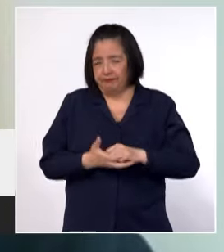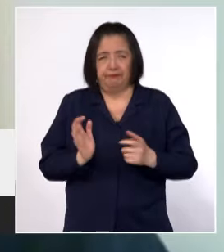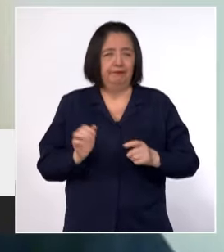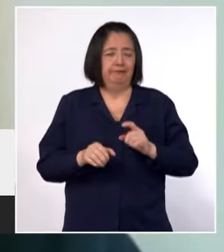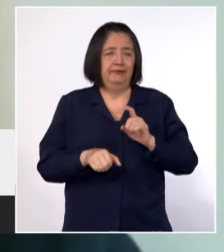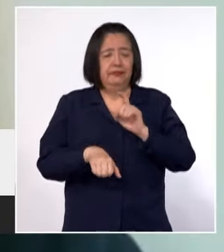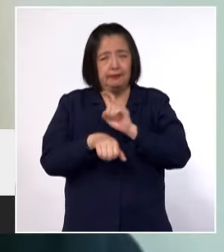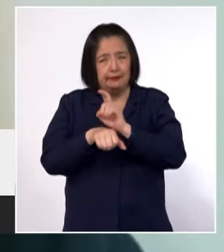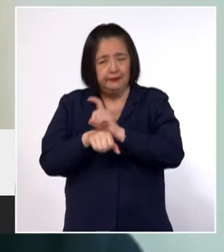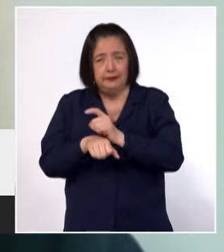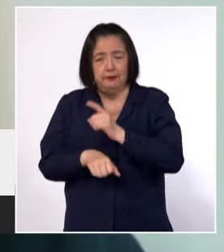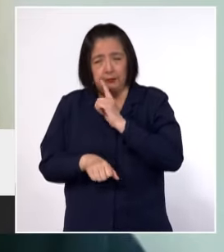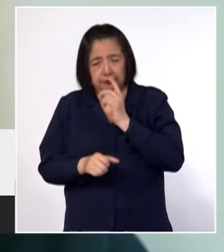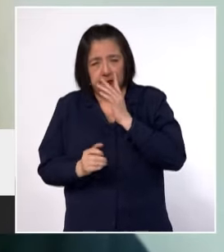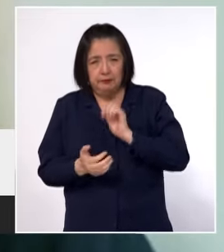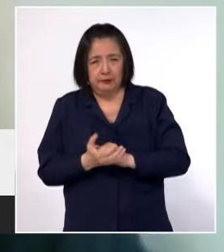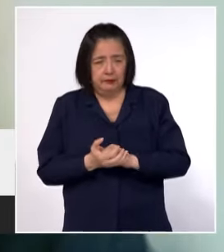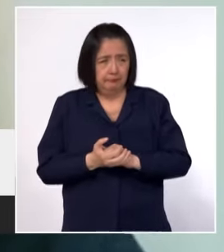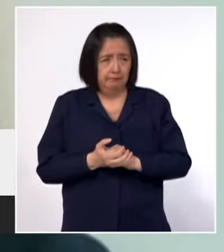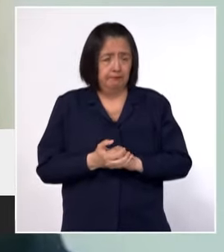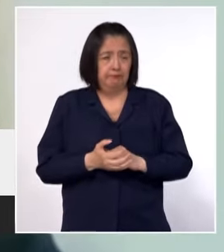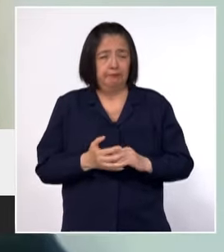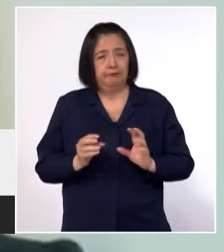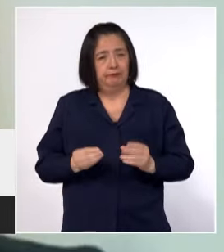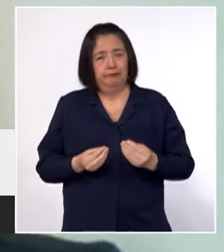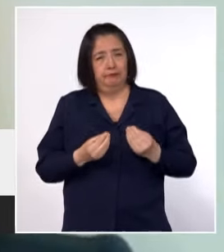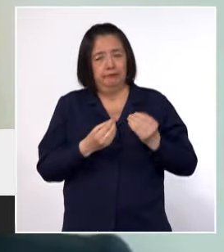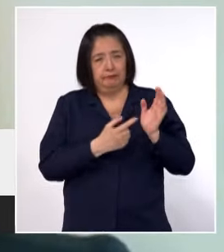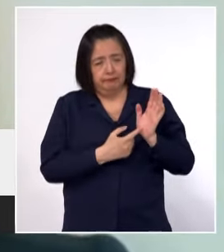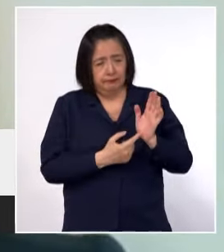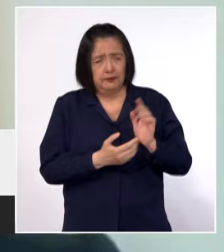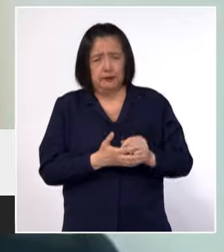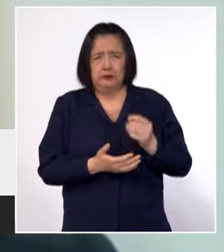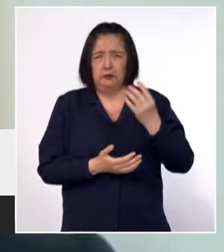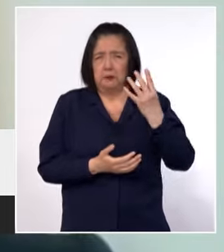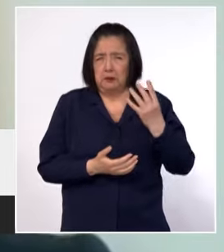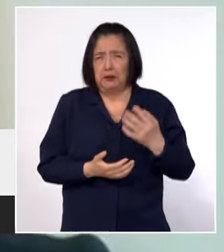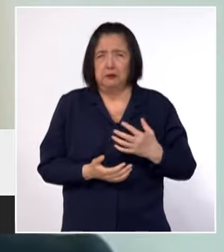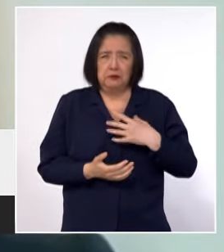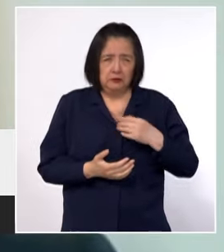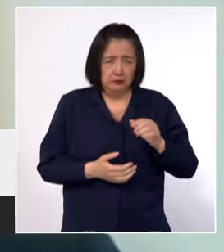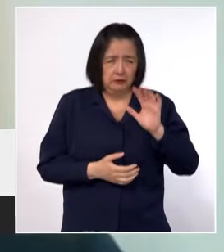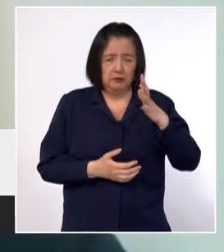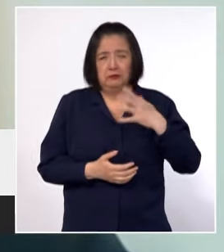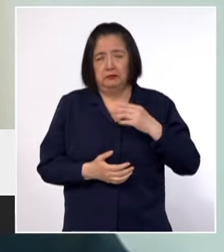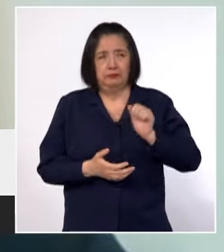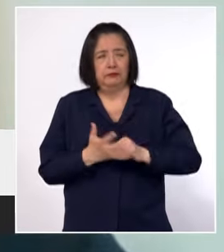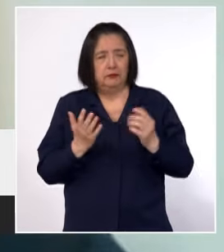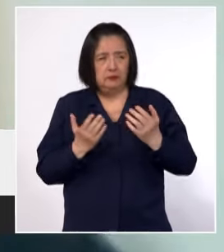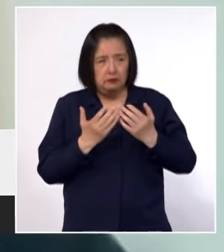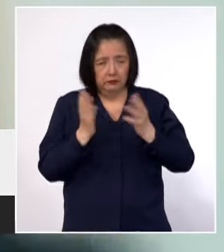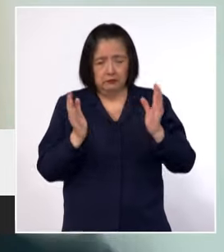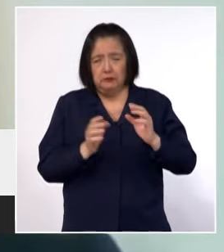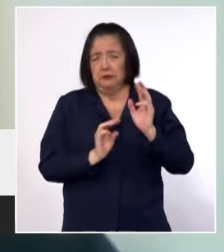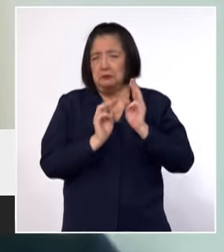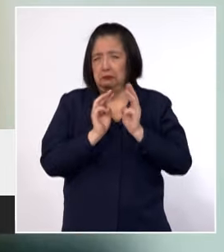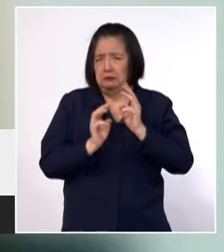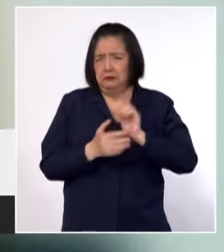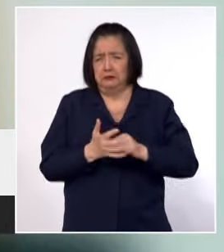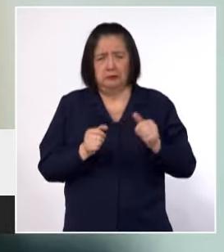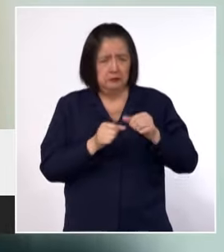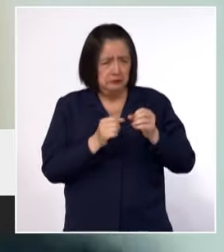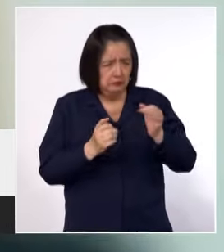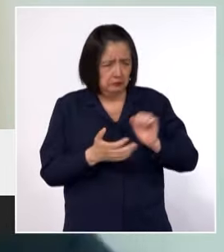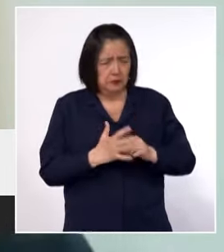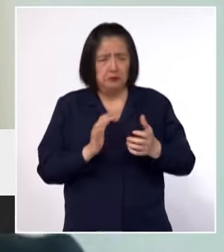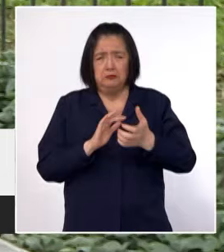a los padres. Incluso los exponen a partir de 4 o 5 años creándoles WhatsApp a un número,